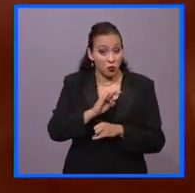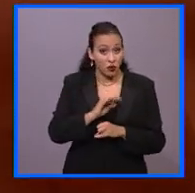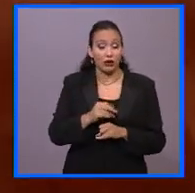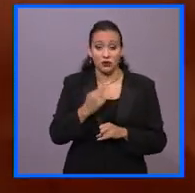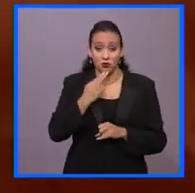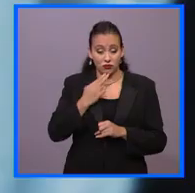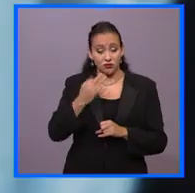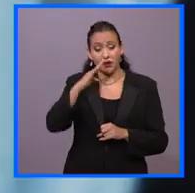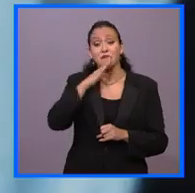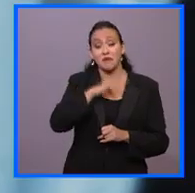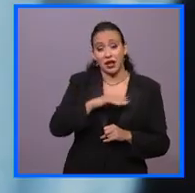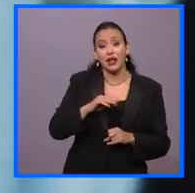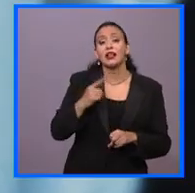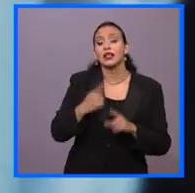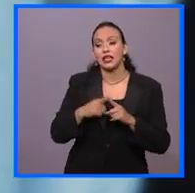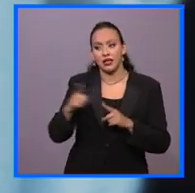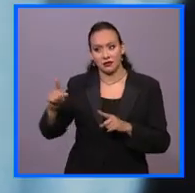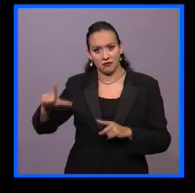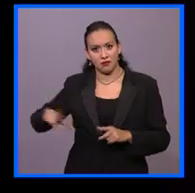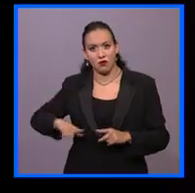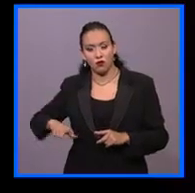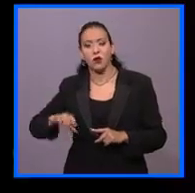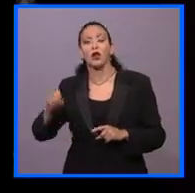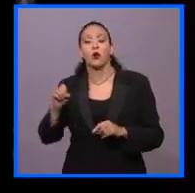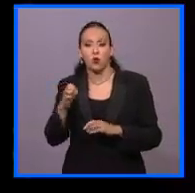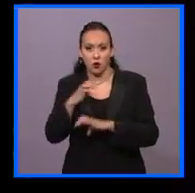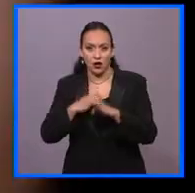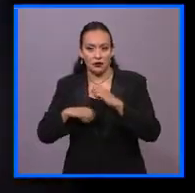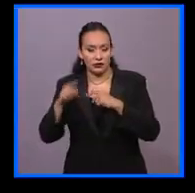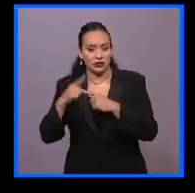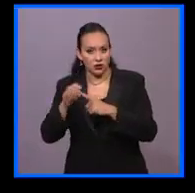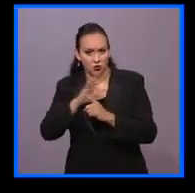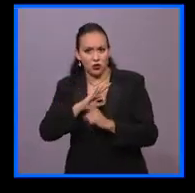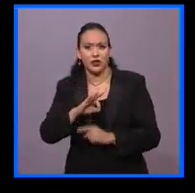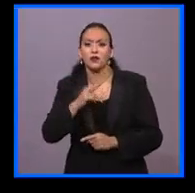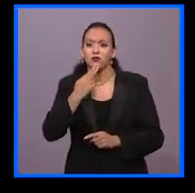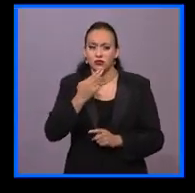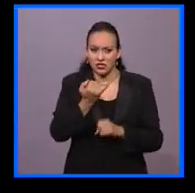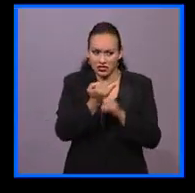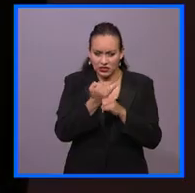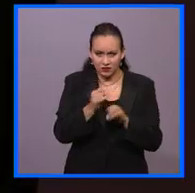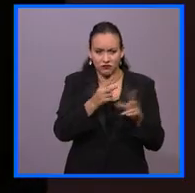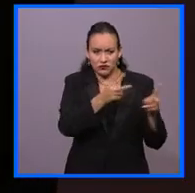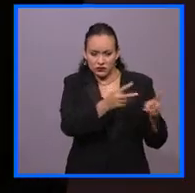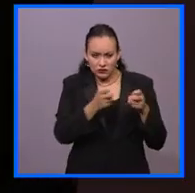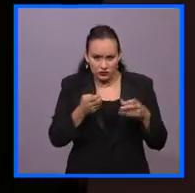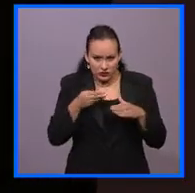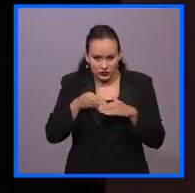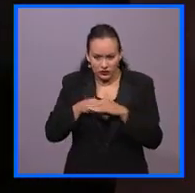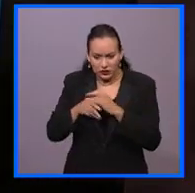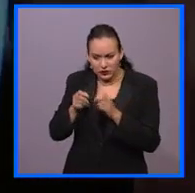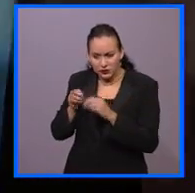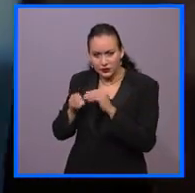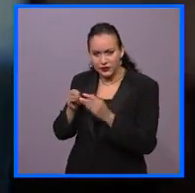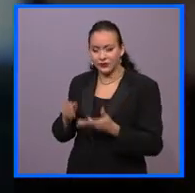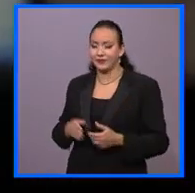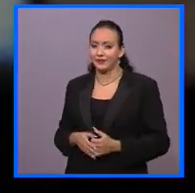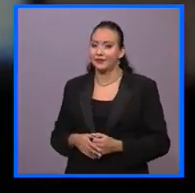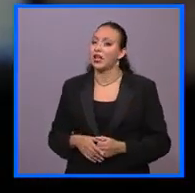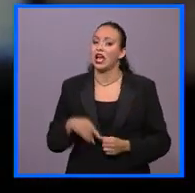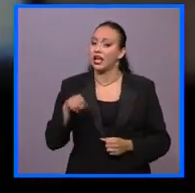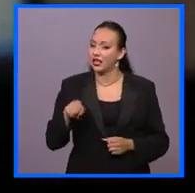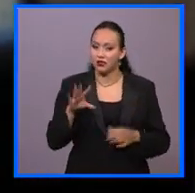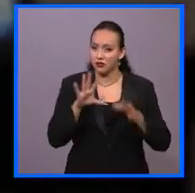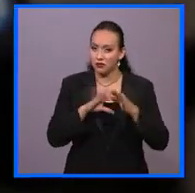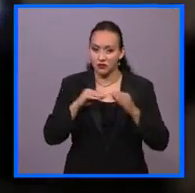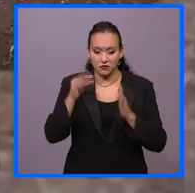y control social por parte del Estado o particulares. Por otra parte, consideró que las reformas no abordan puntos esenciales,